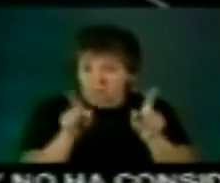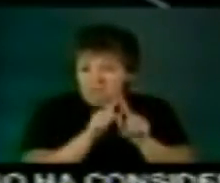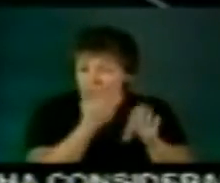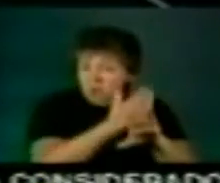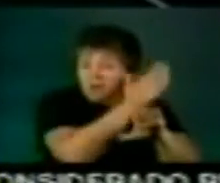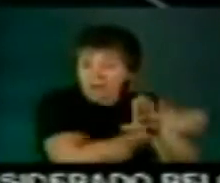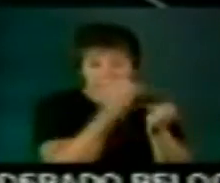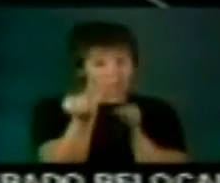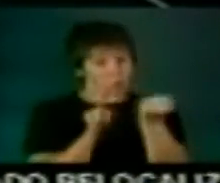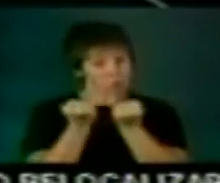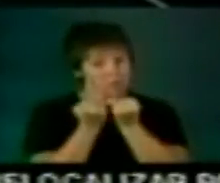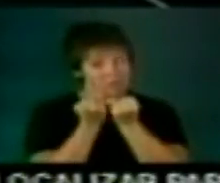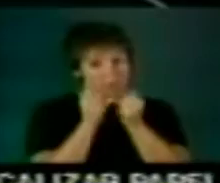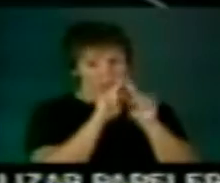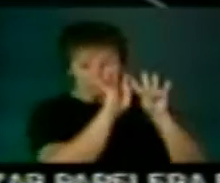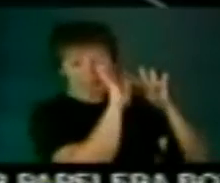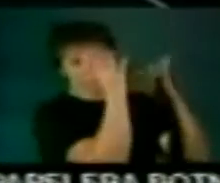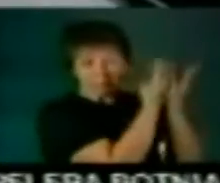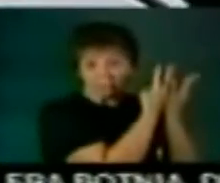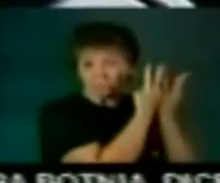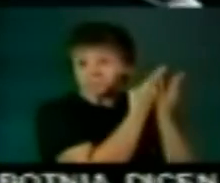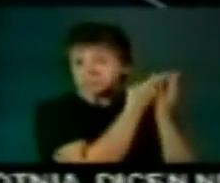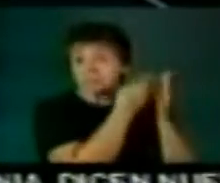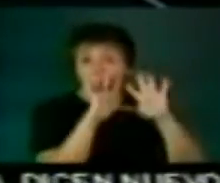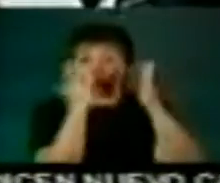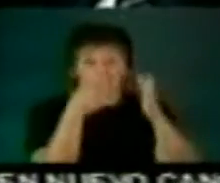enjaulada y cerrada al mundo.